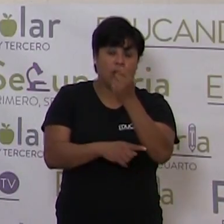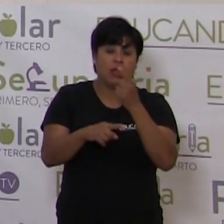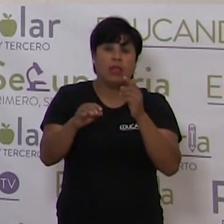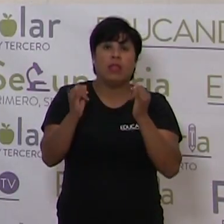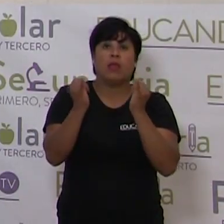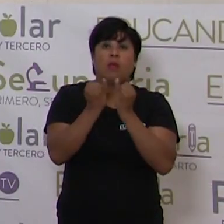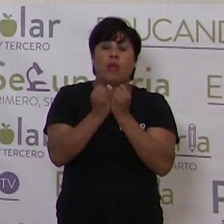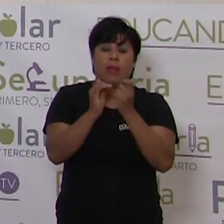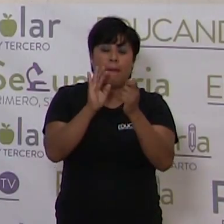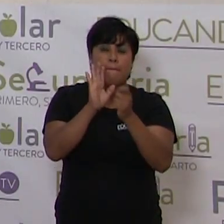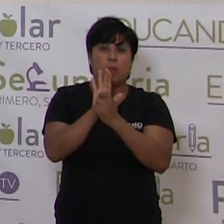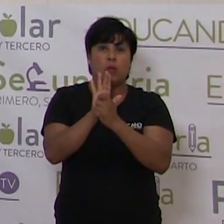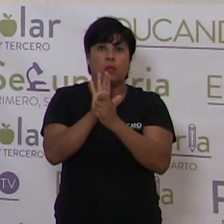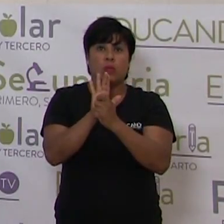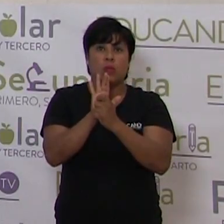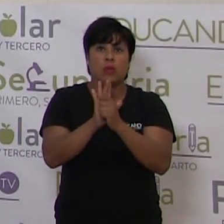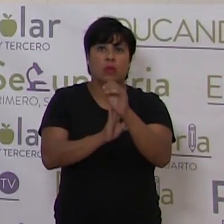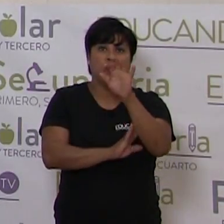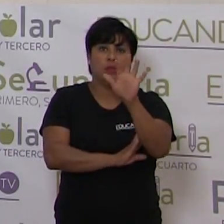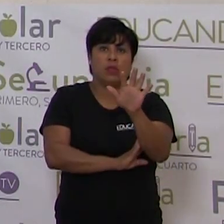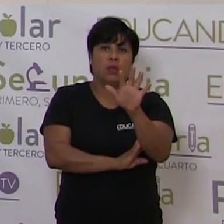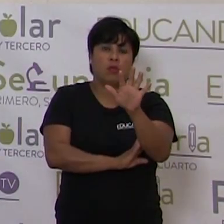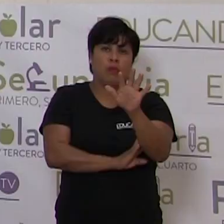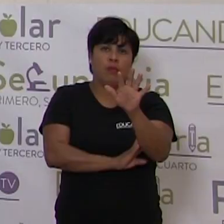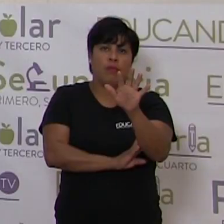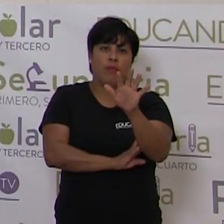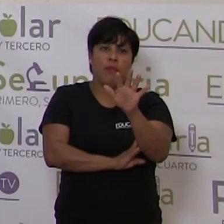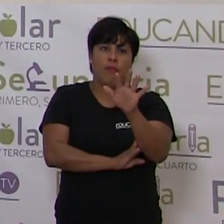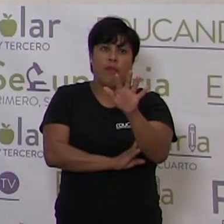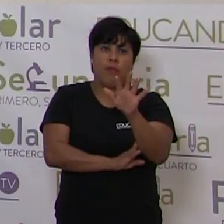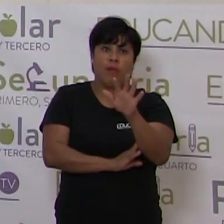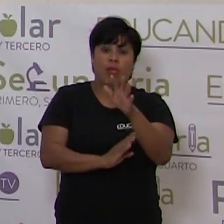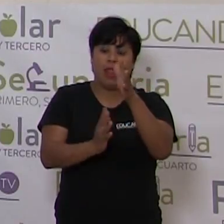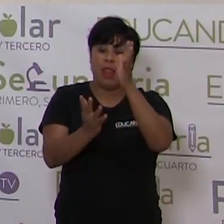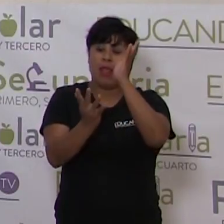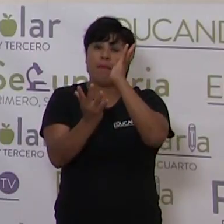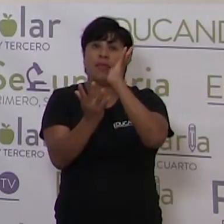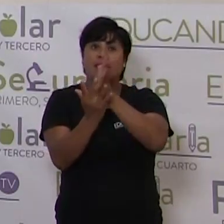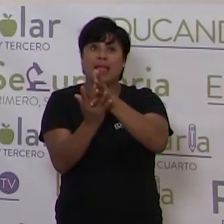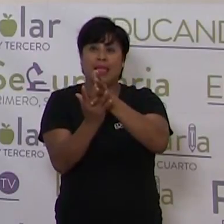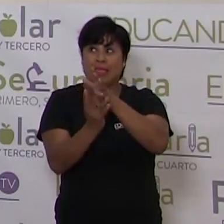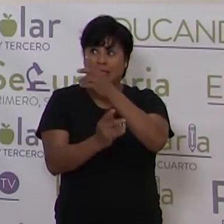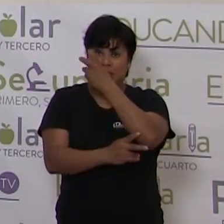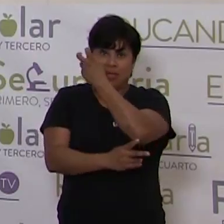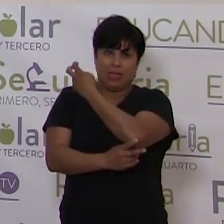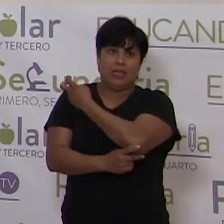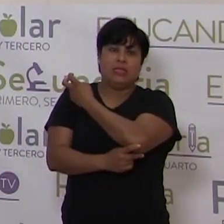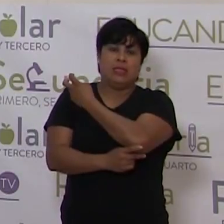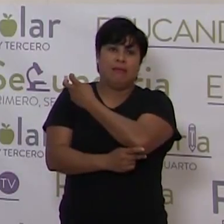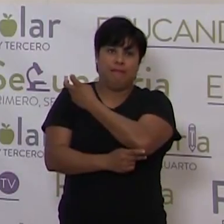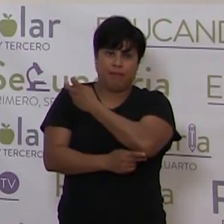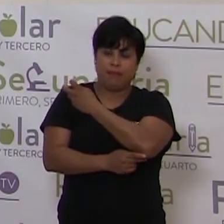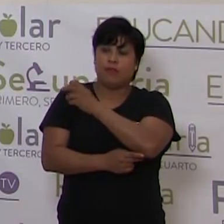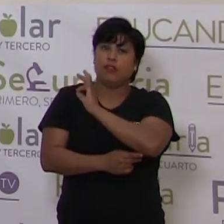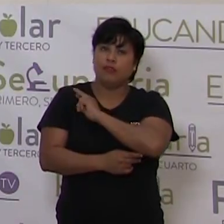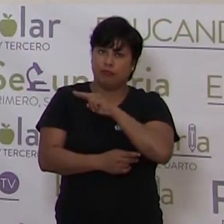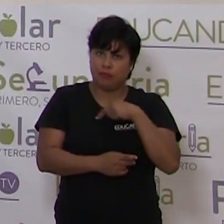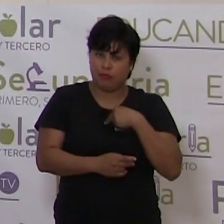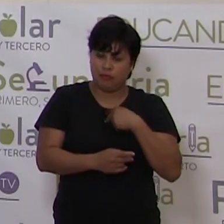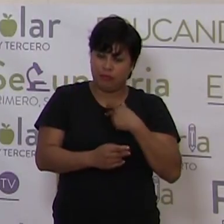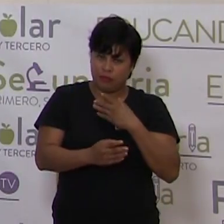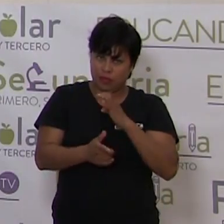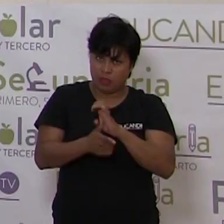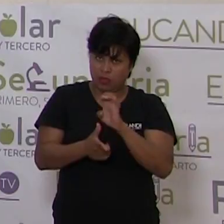igual a punto 5. La mitad de esta. Proyectemos